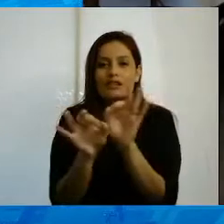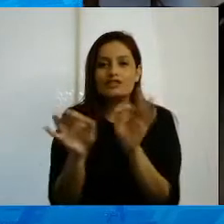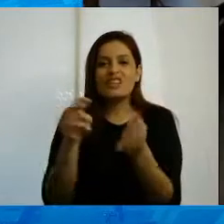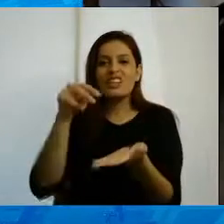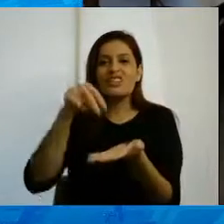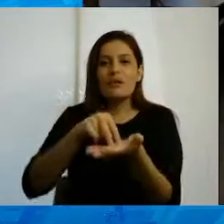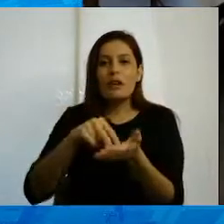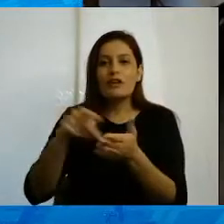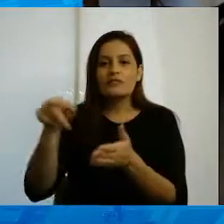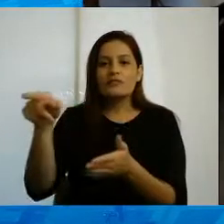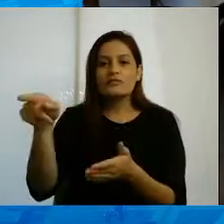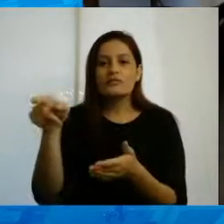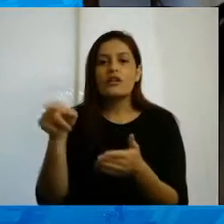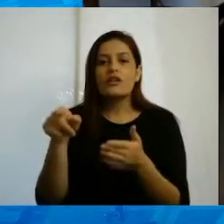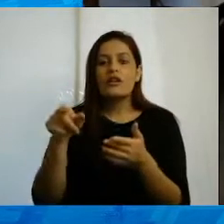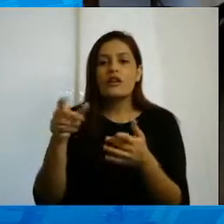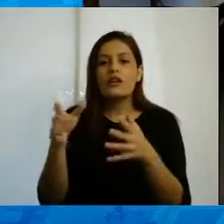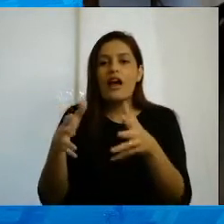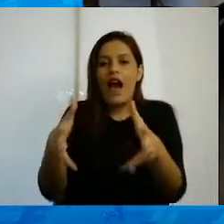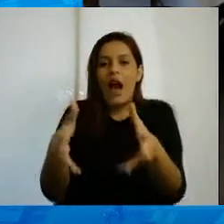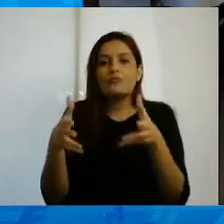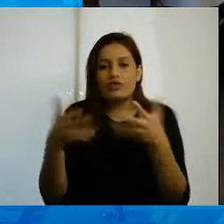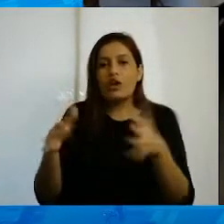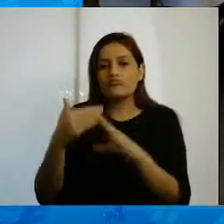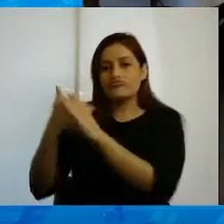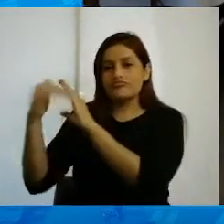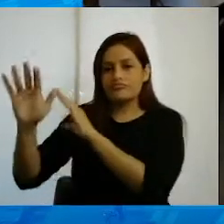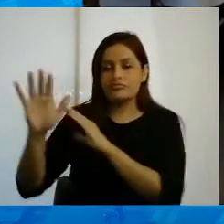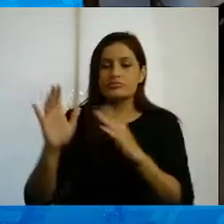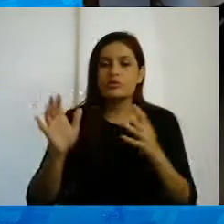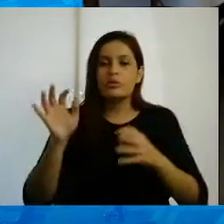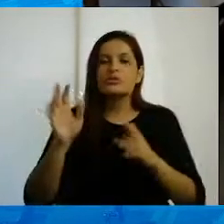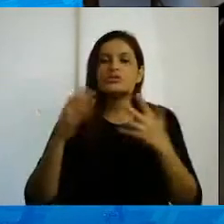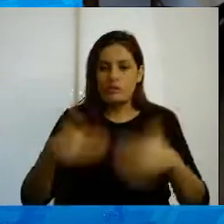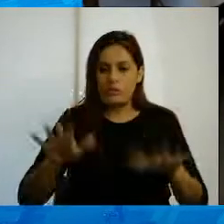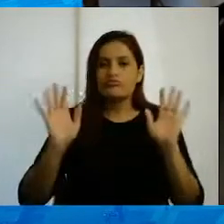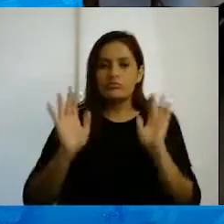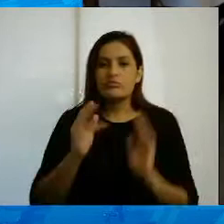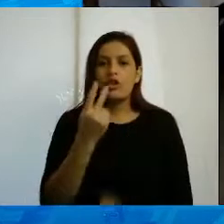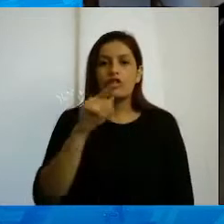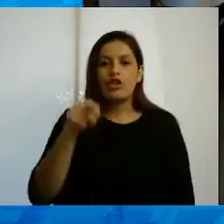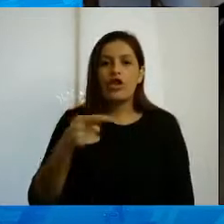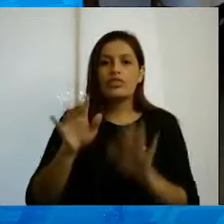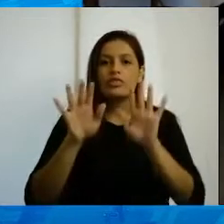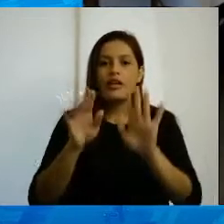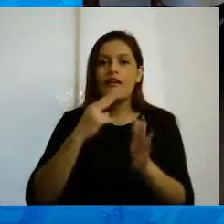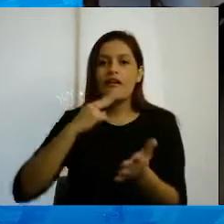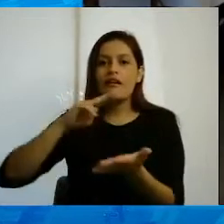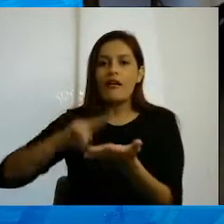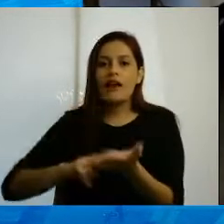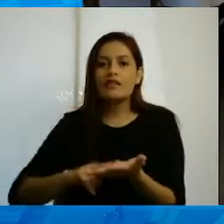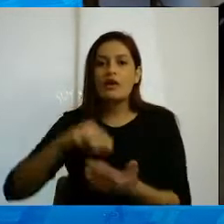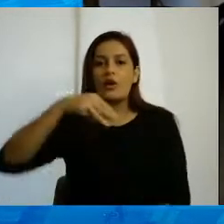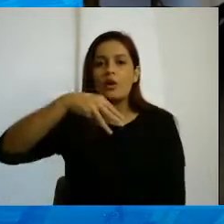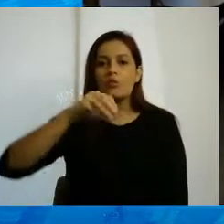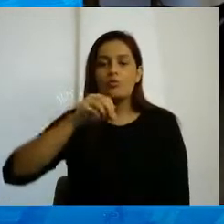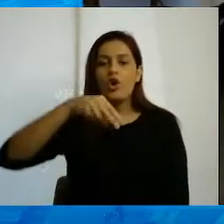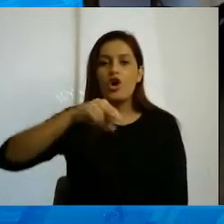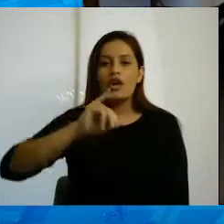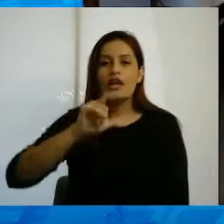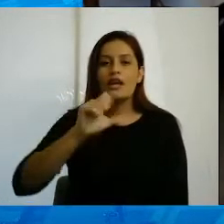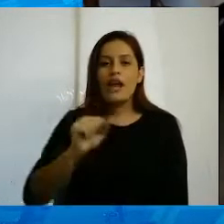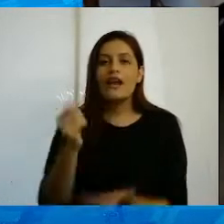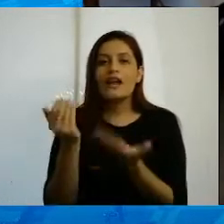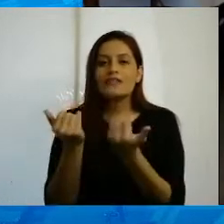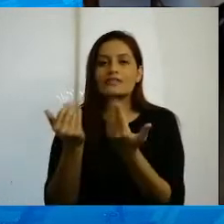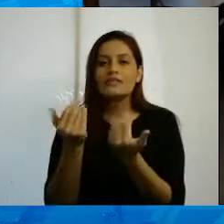instalados en Plaza de Armas, son dado jurídico a inspección. 2.10, carta a la vecina Mónica Ramos, solicita, se